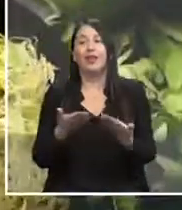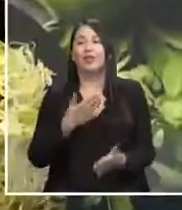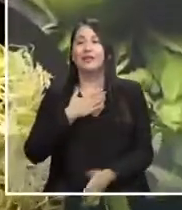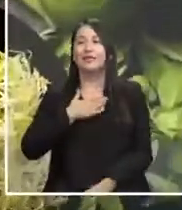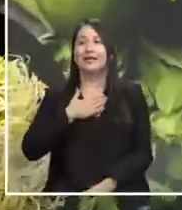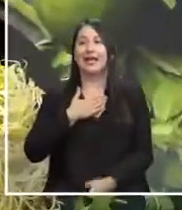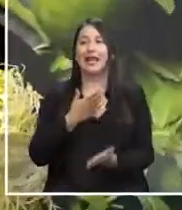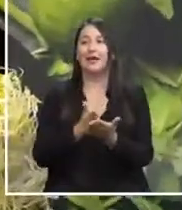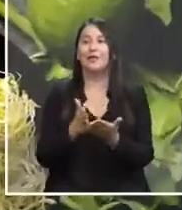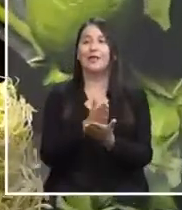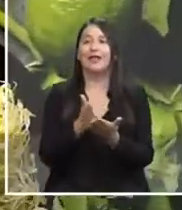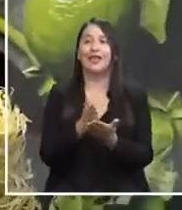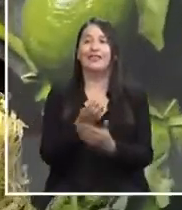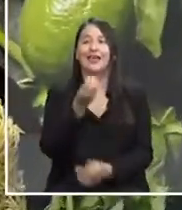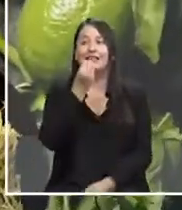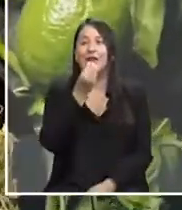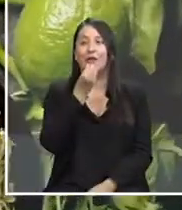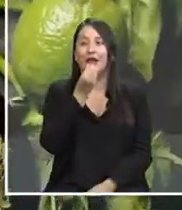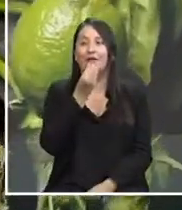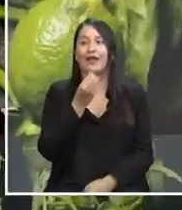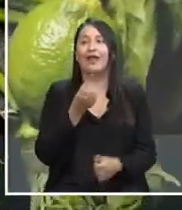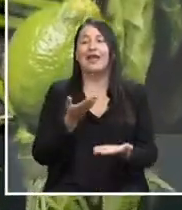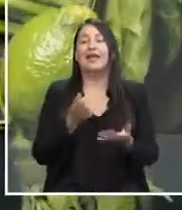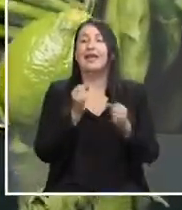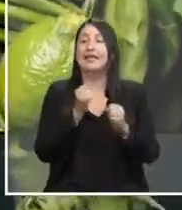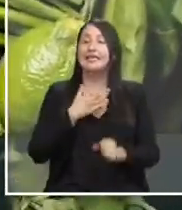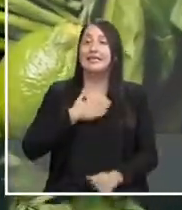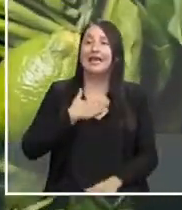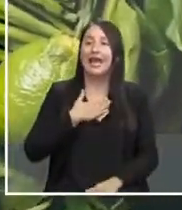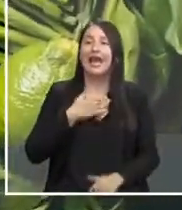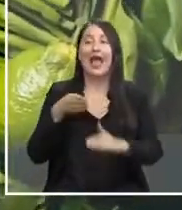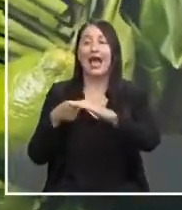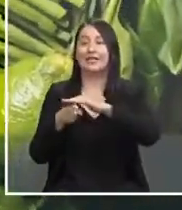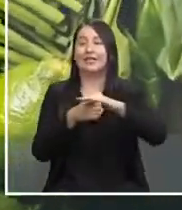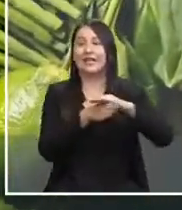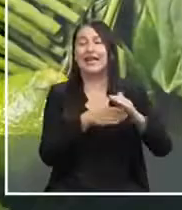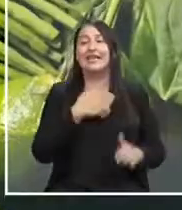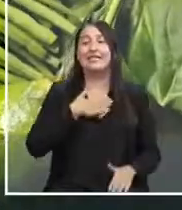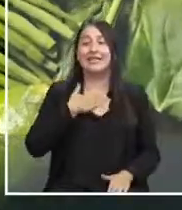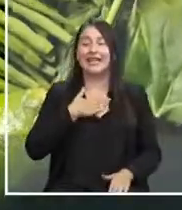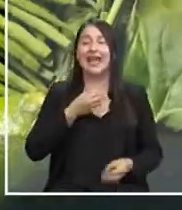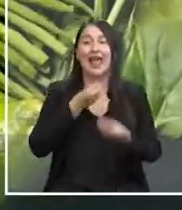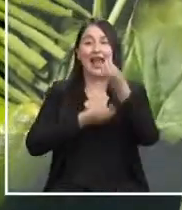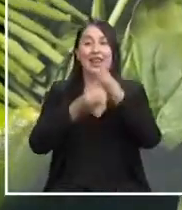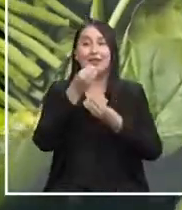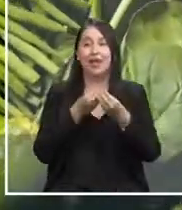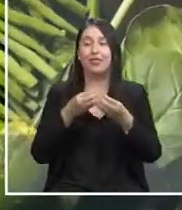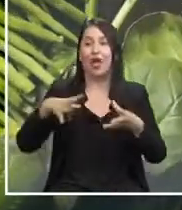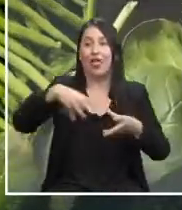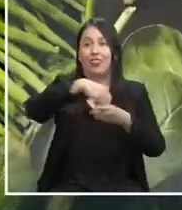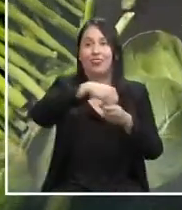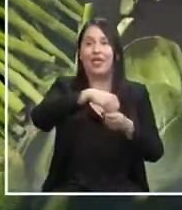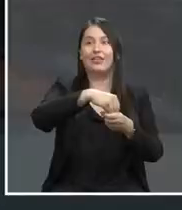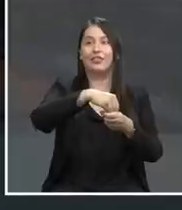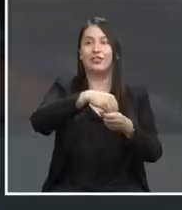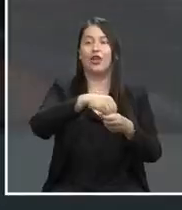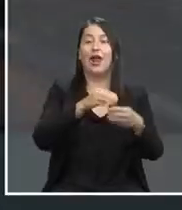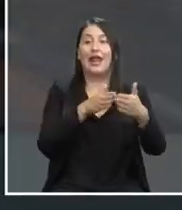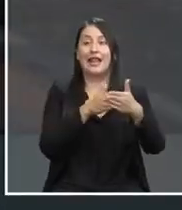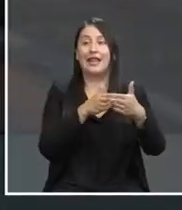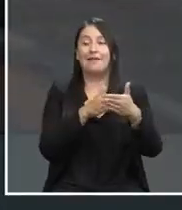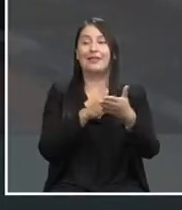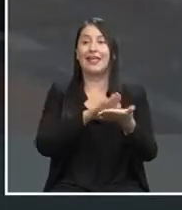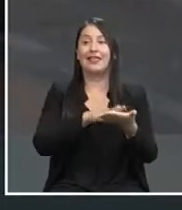una dieta saludable sea asequible para todos, si queremos que la producción de alimentos esté dentro de los límites del planeta,